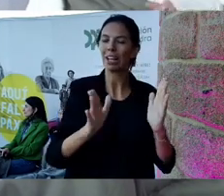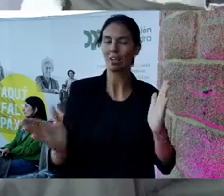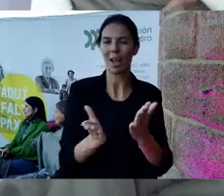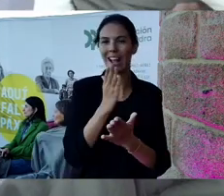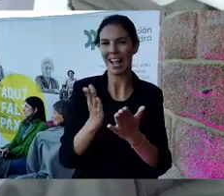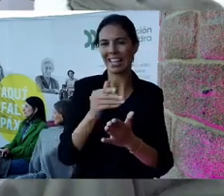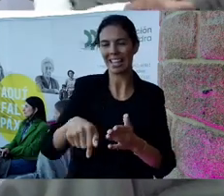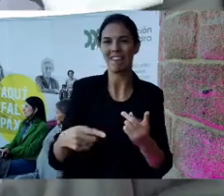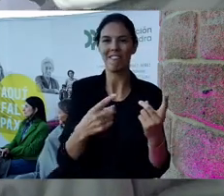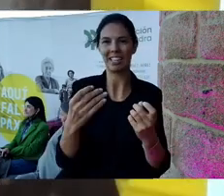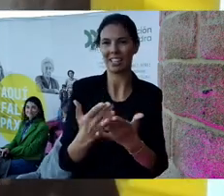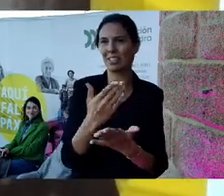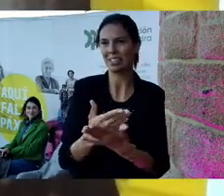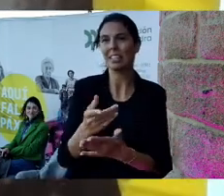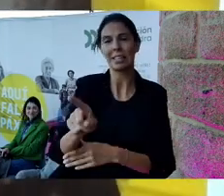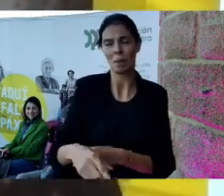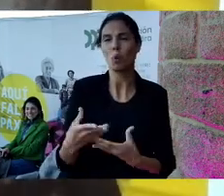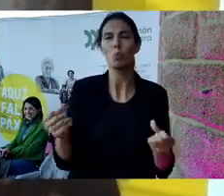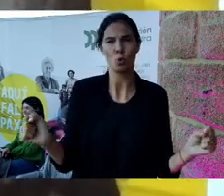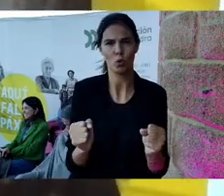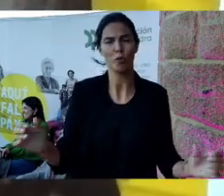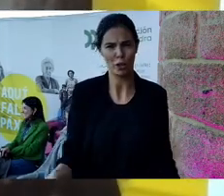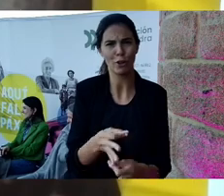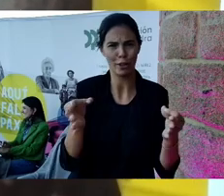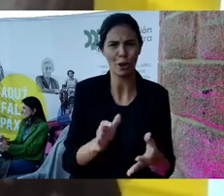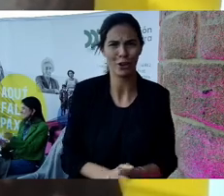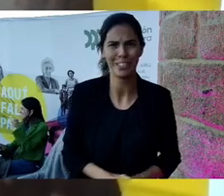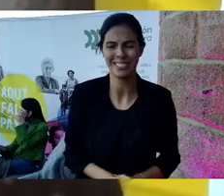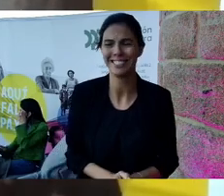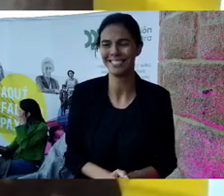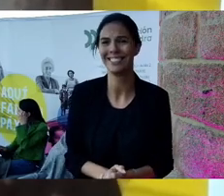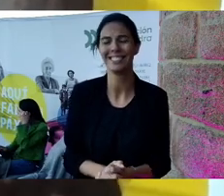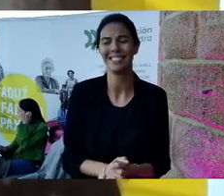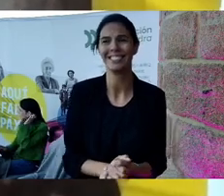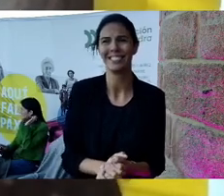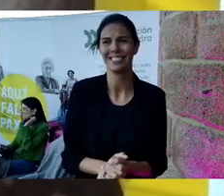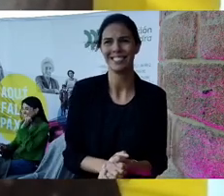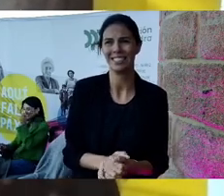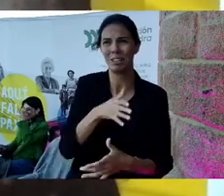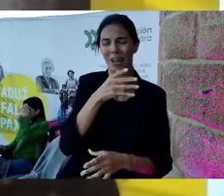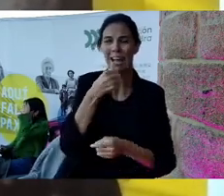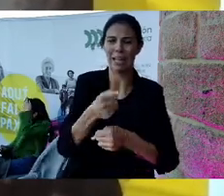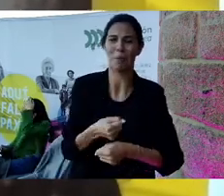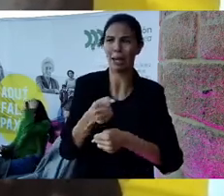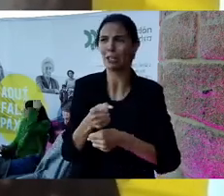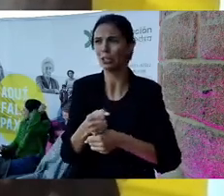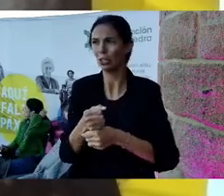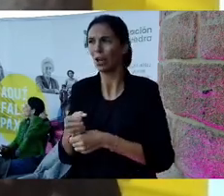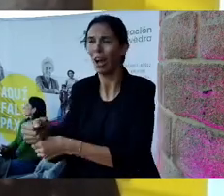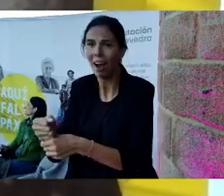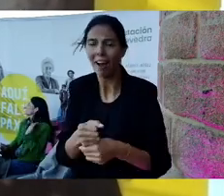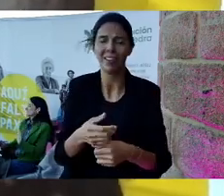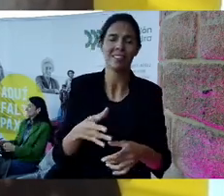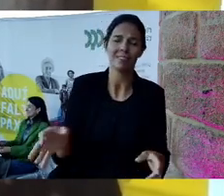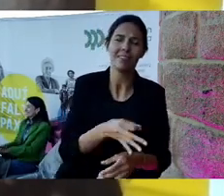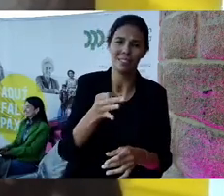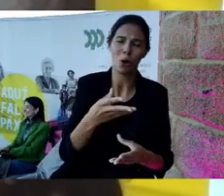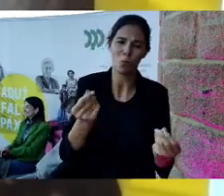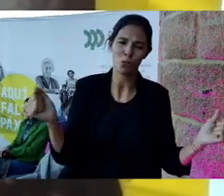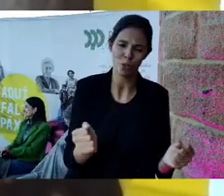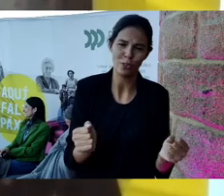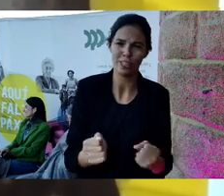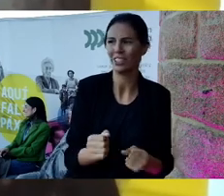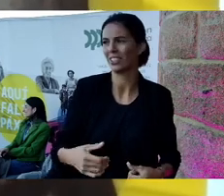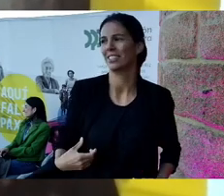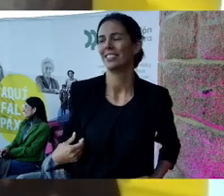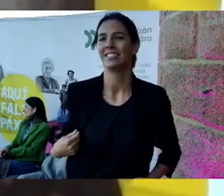desta xenealoxía de Aquí faltan páxinas. Y pasó teño mucho frío tamén, seguro. Aquí, porque andaba aquí a caballo la pobre de aquí para allá.